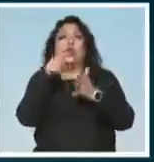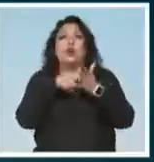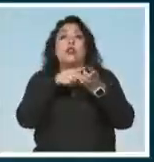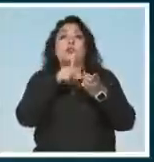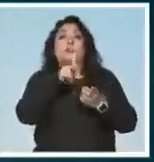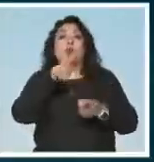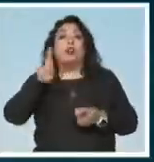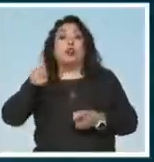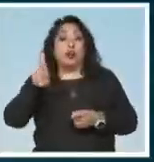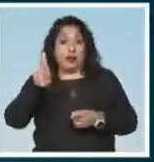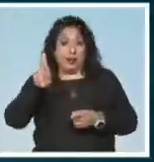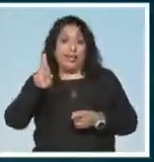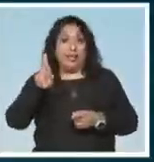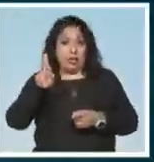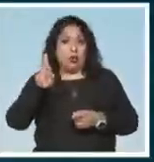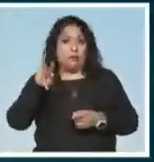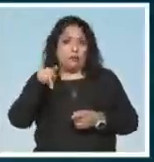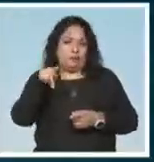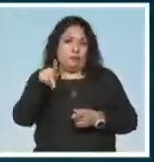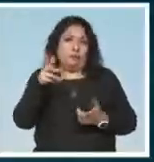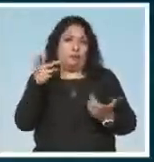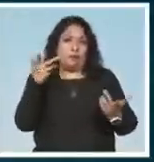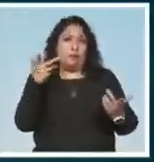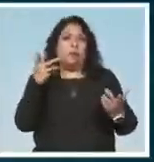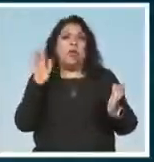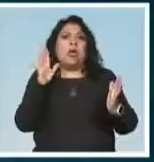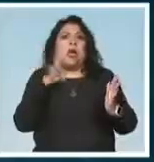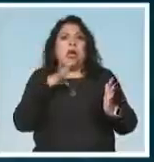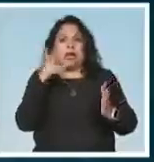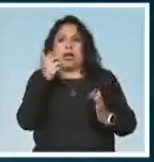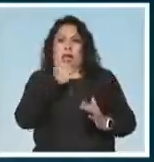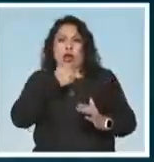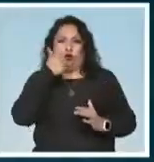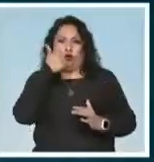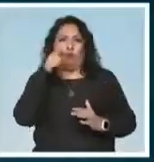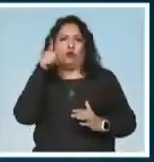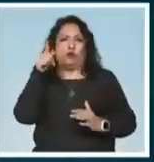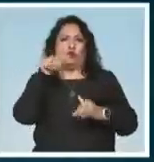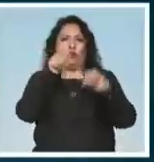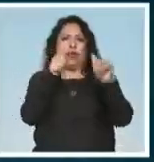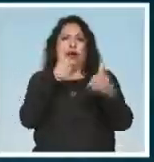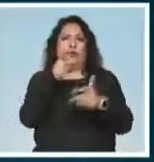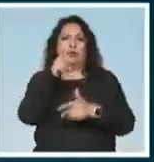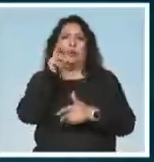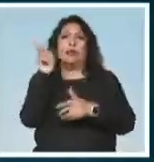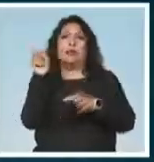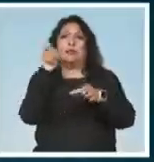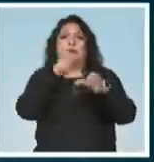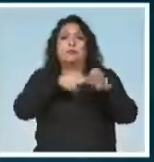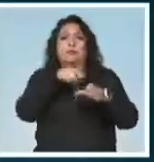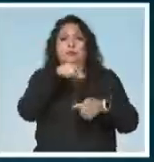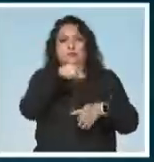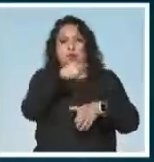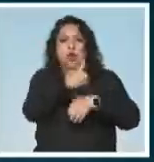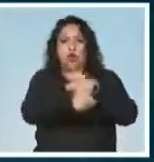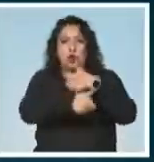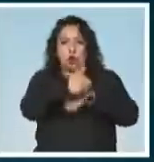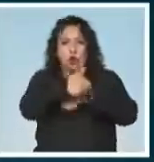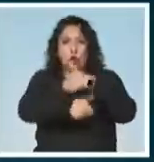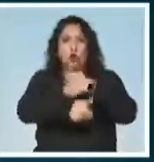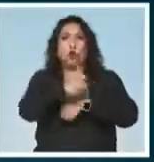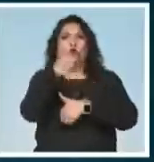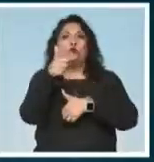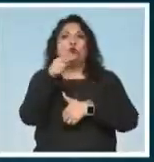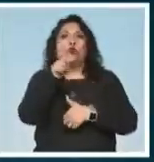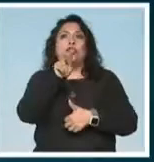Rico, porque de alguna forma una serie de estudiantes de artes plásticas que se inscribieron en el concurso,